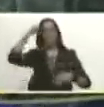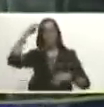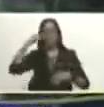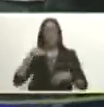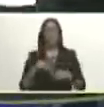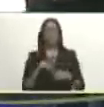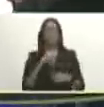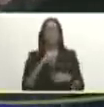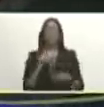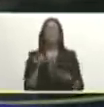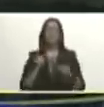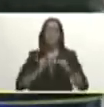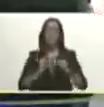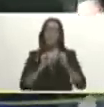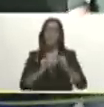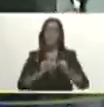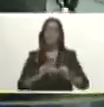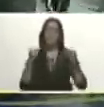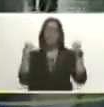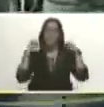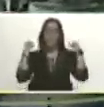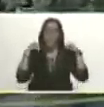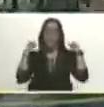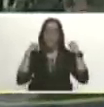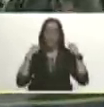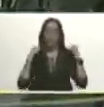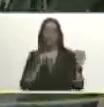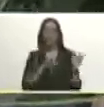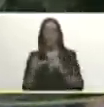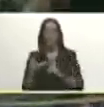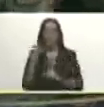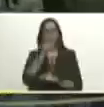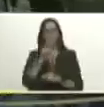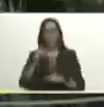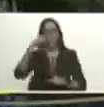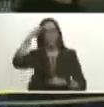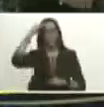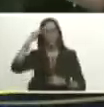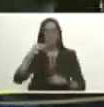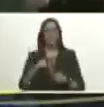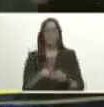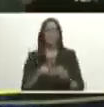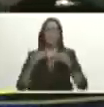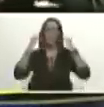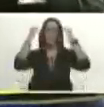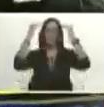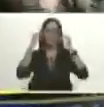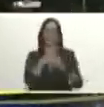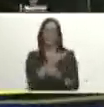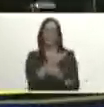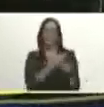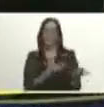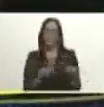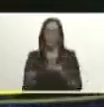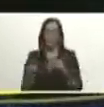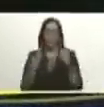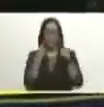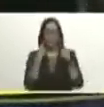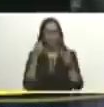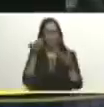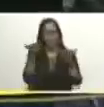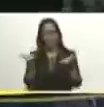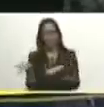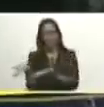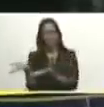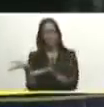mantener preparado al personal profesional de la Fuerza Armada Nacional. Respetuosamente le invito a mi comandante en jefe para que pueda hacer uso del